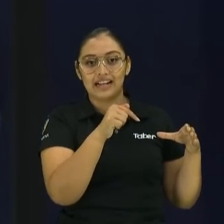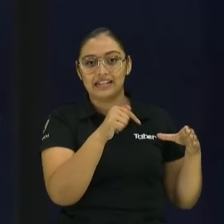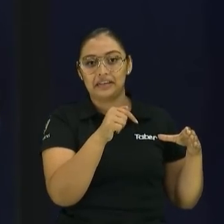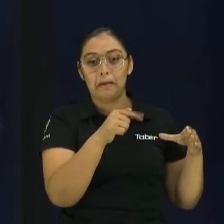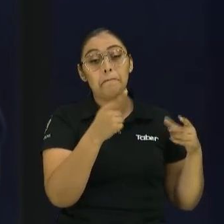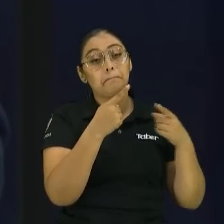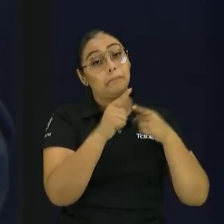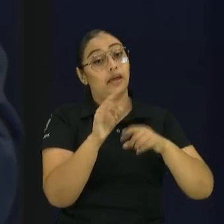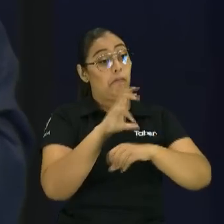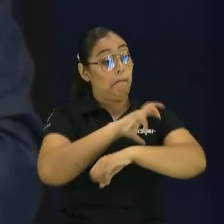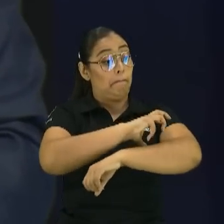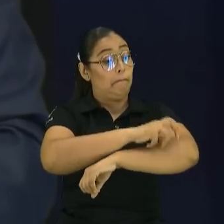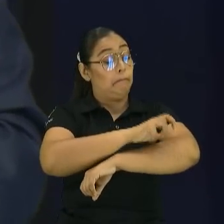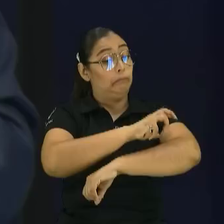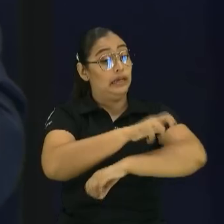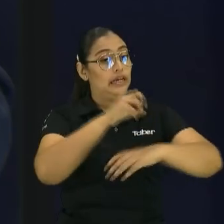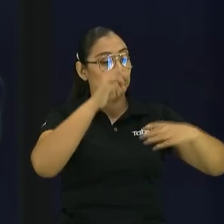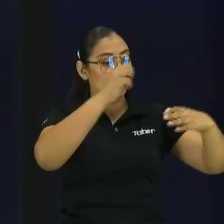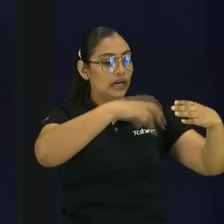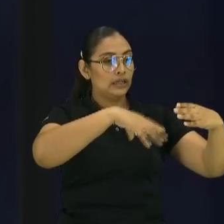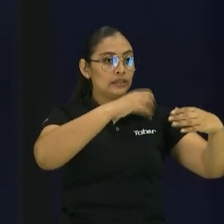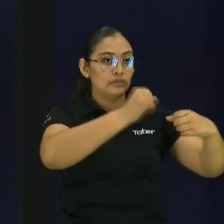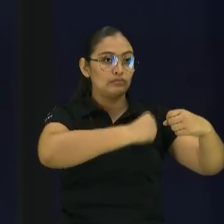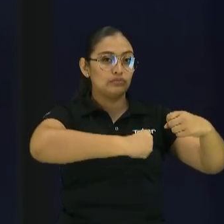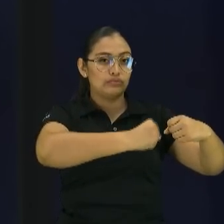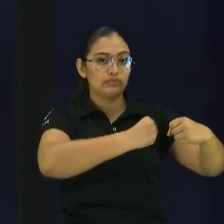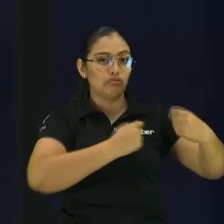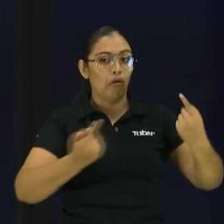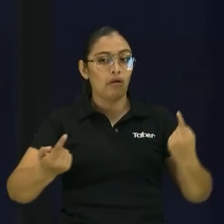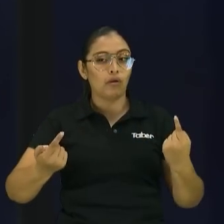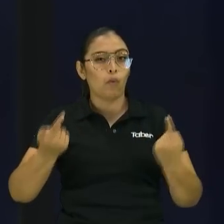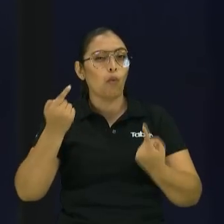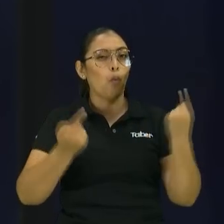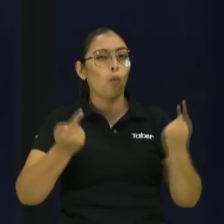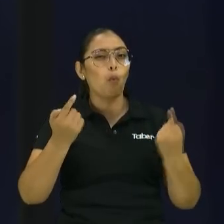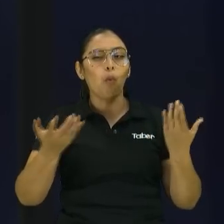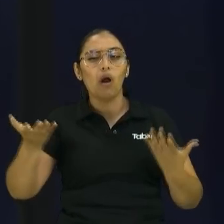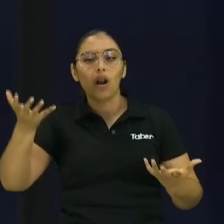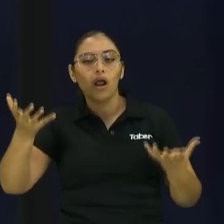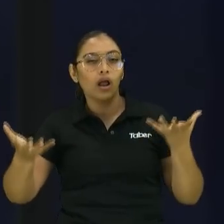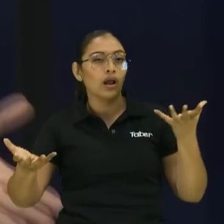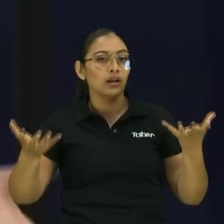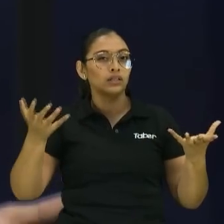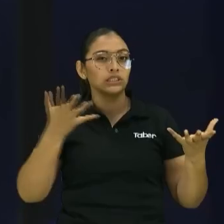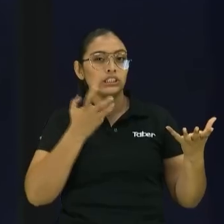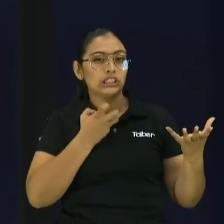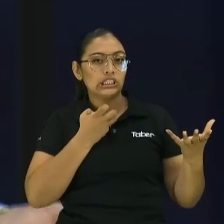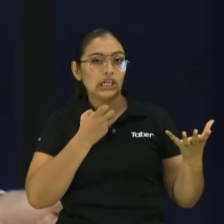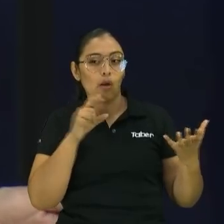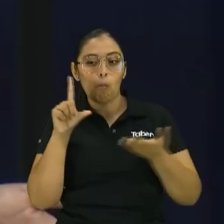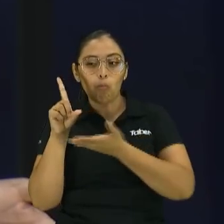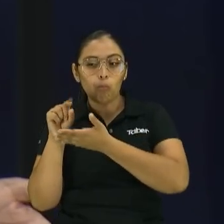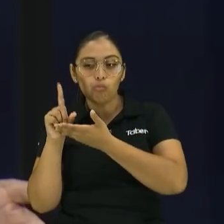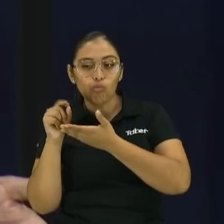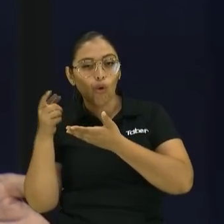hervido y le ponen gallo en chicha qué comería usted obvio